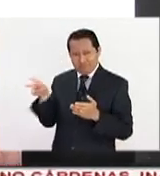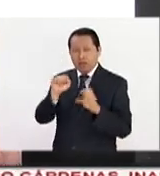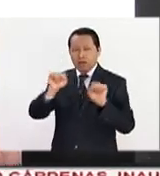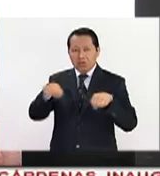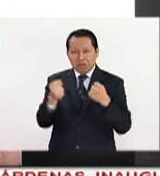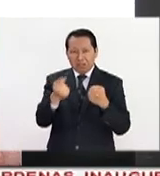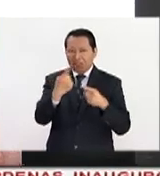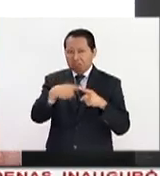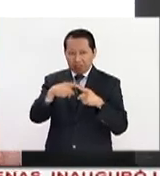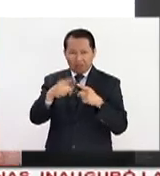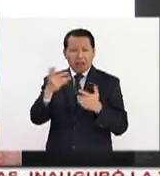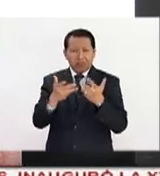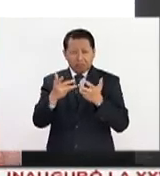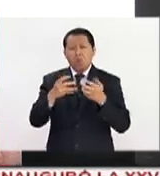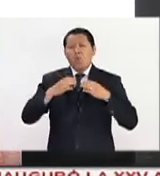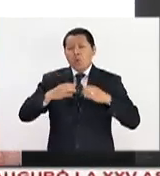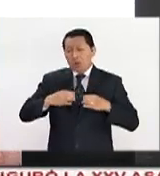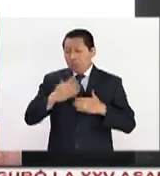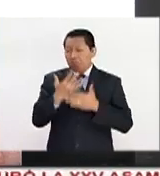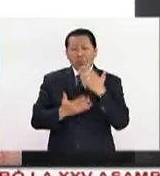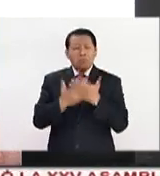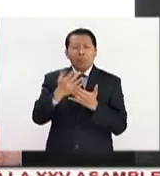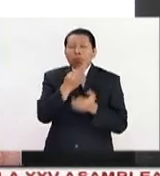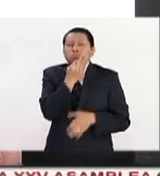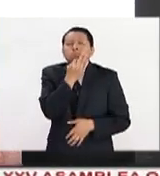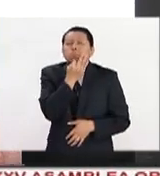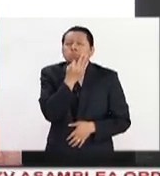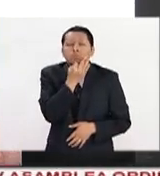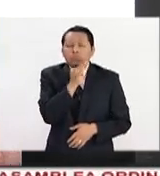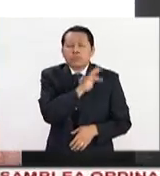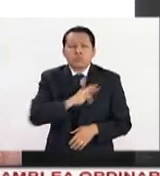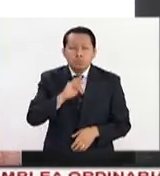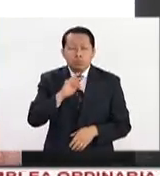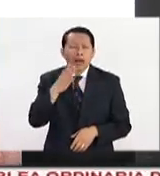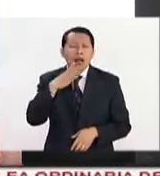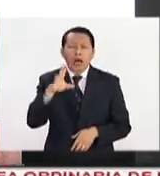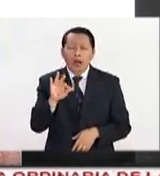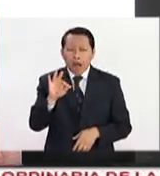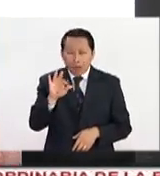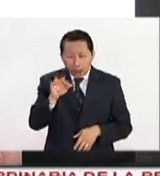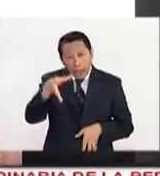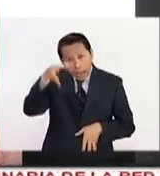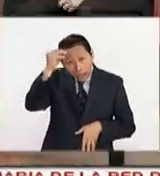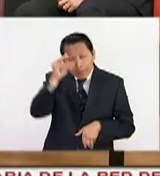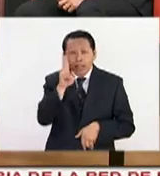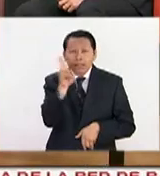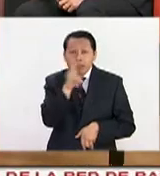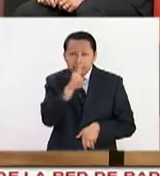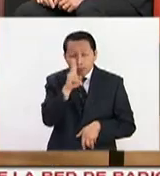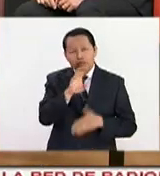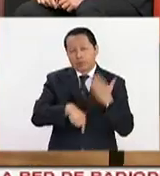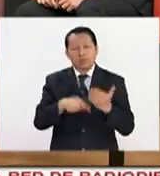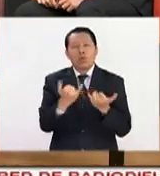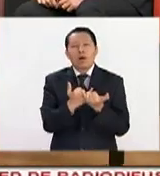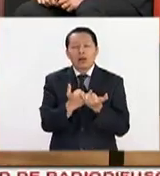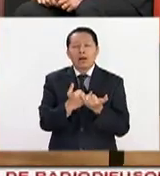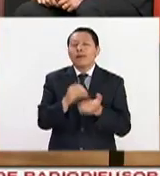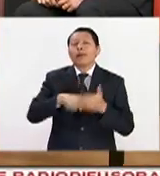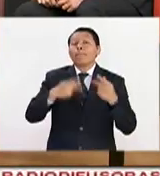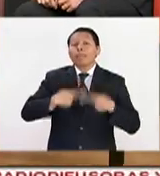muy básicas, posturas muy simples que todos podemos hacer, aprender a respirar, practicar. Tampoco debe ser un La factor. Obesidad tampoco